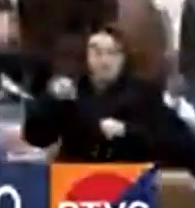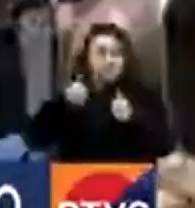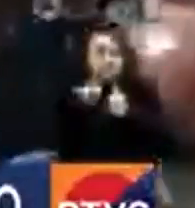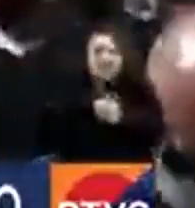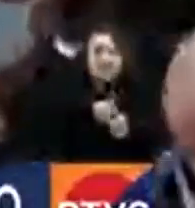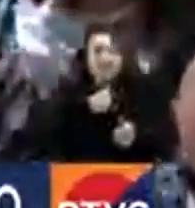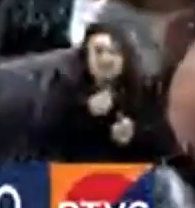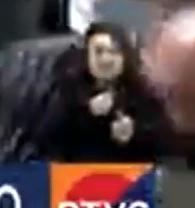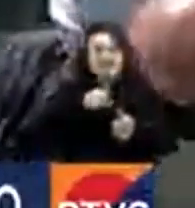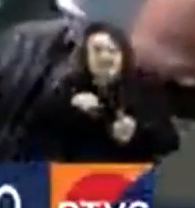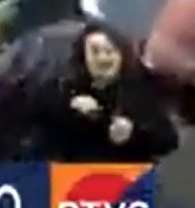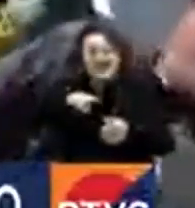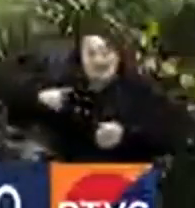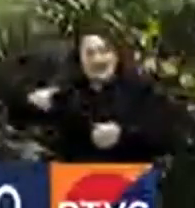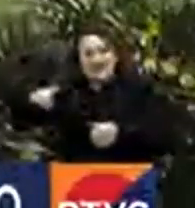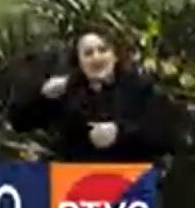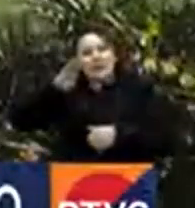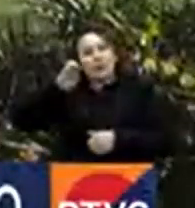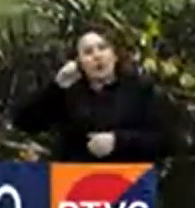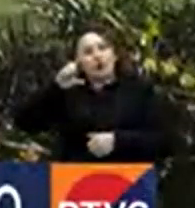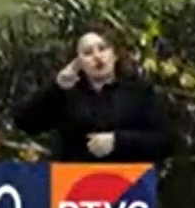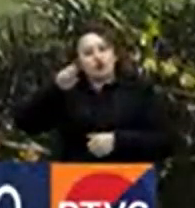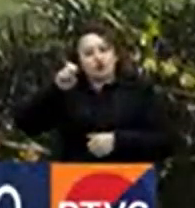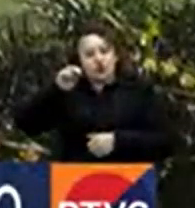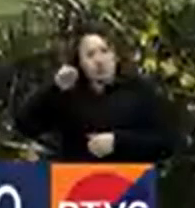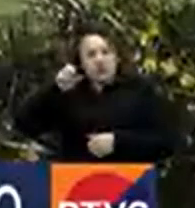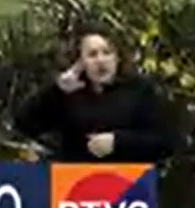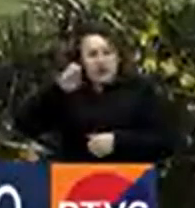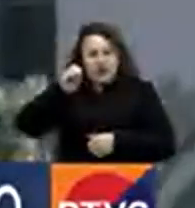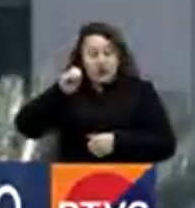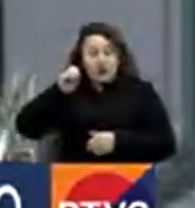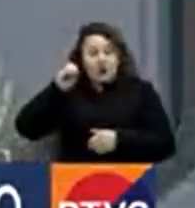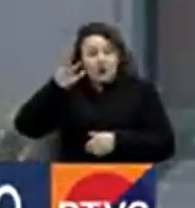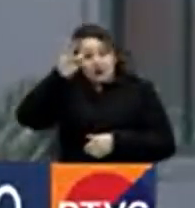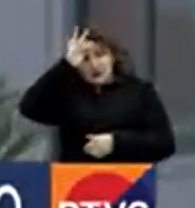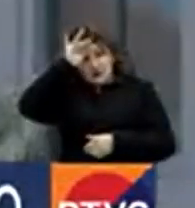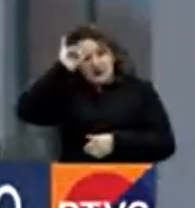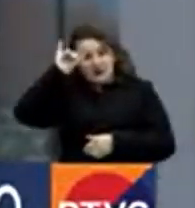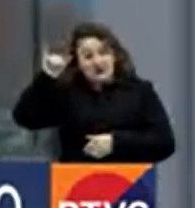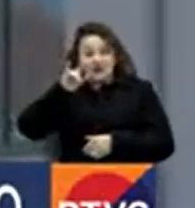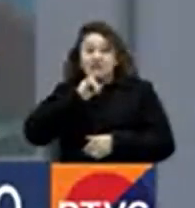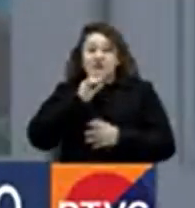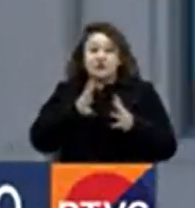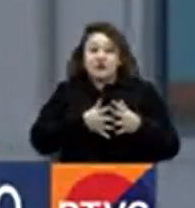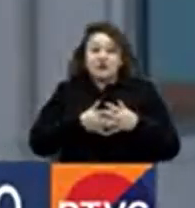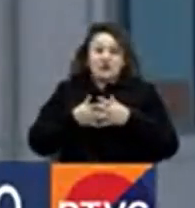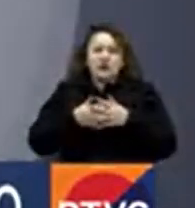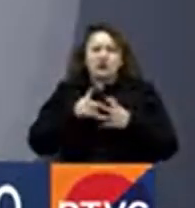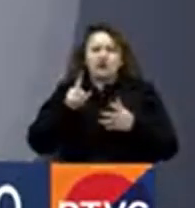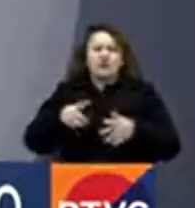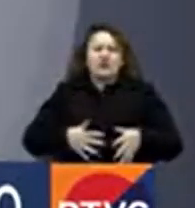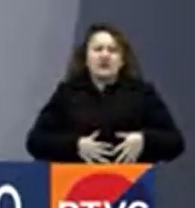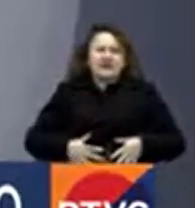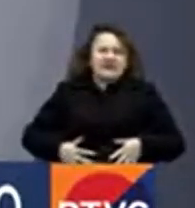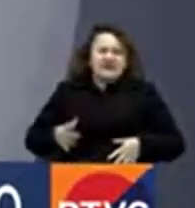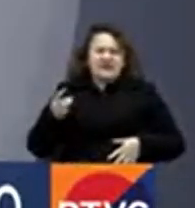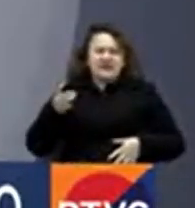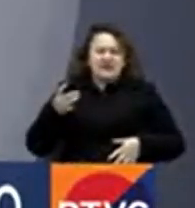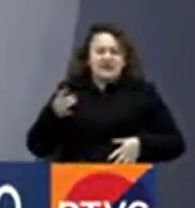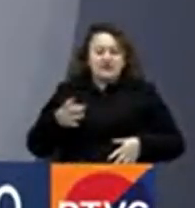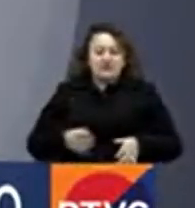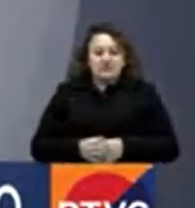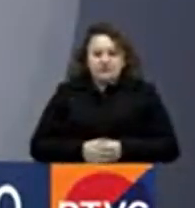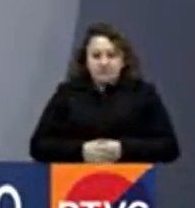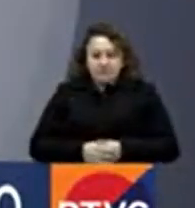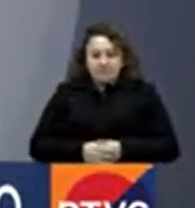expresidente ultraderechista Jair Bolsonaro, hospitalizado en Estados Unidos a causa de dolores abdominales. Autoridades